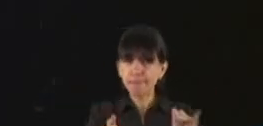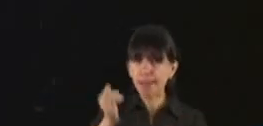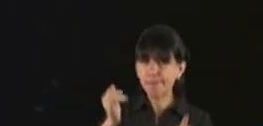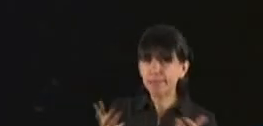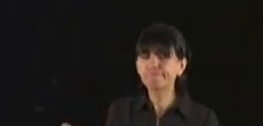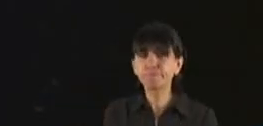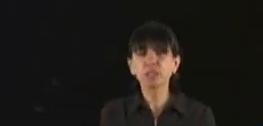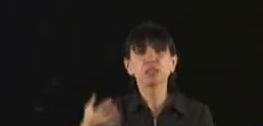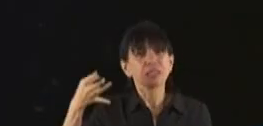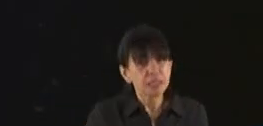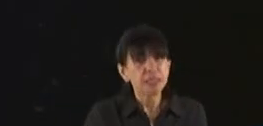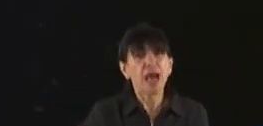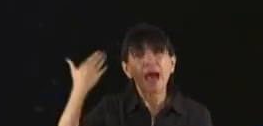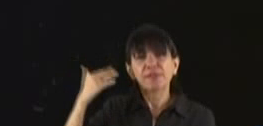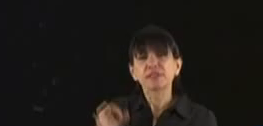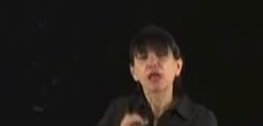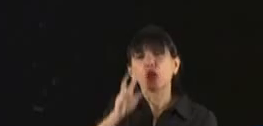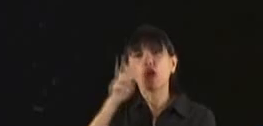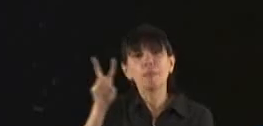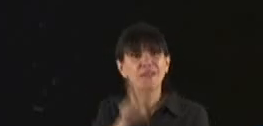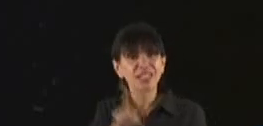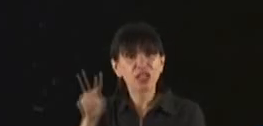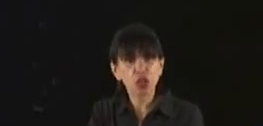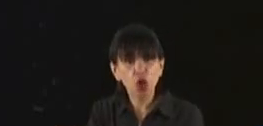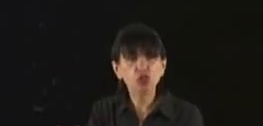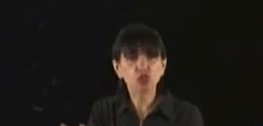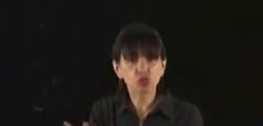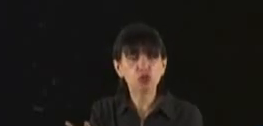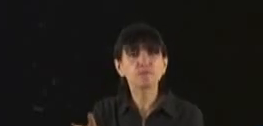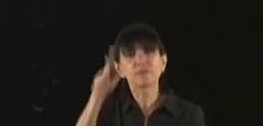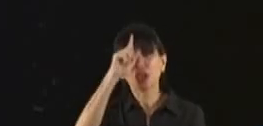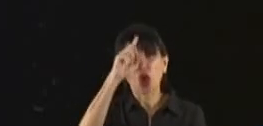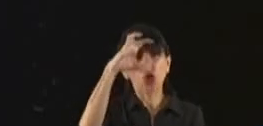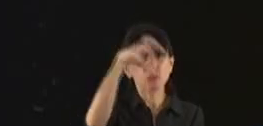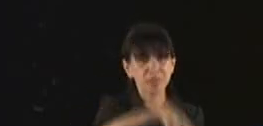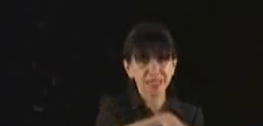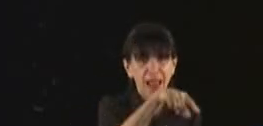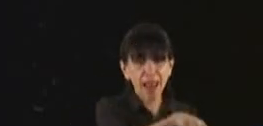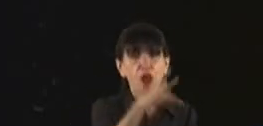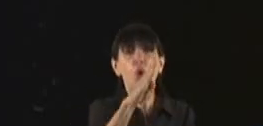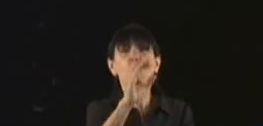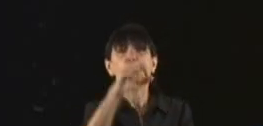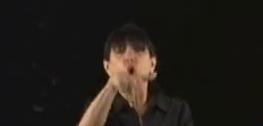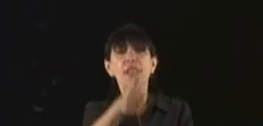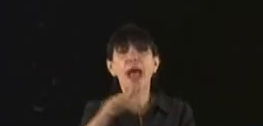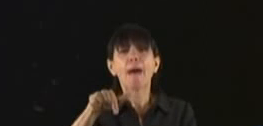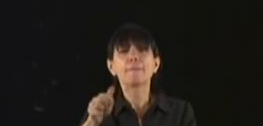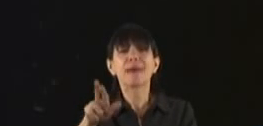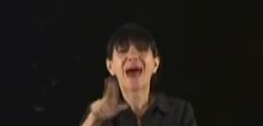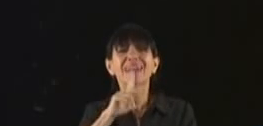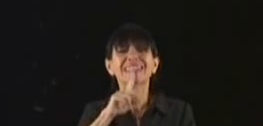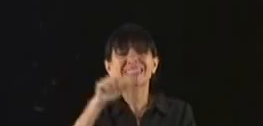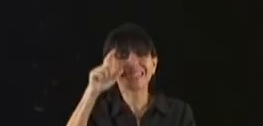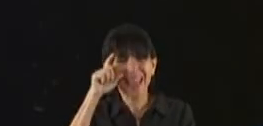Efectivamente, nosotros en el año 2022, allí en el Hospital Laura Bonaparte, pusimos